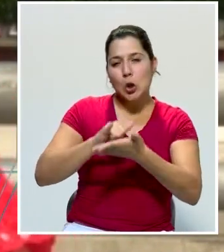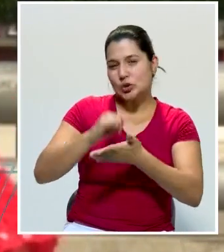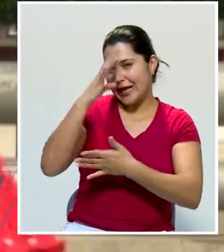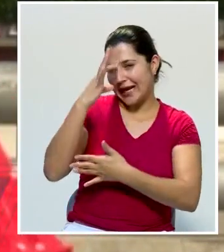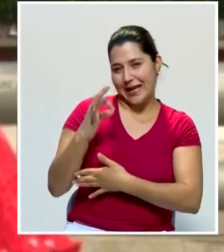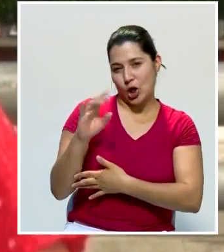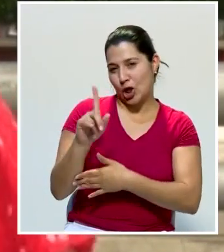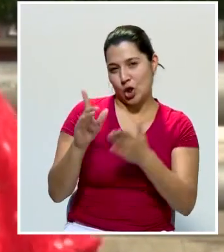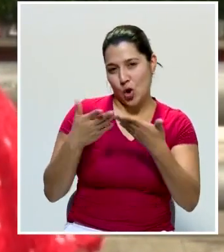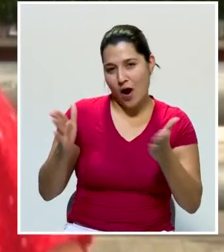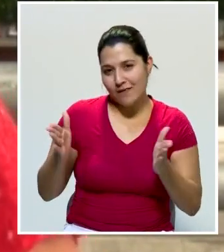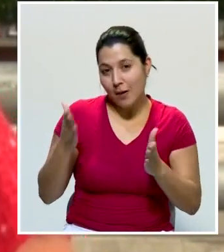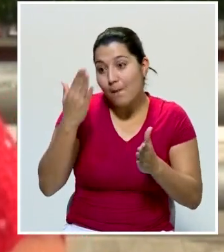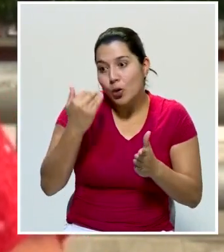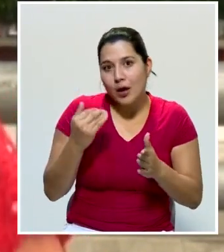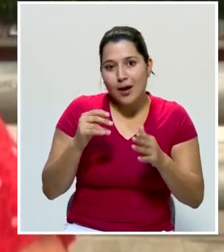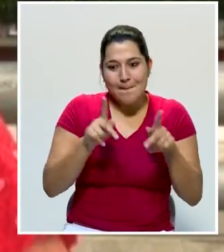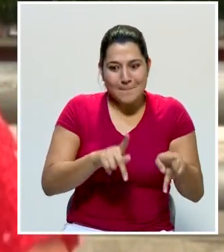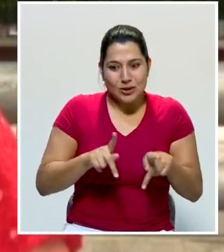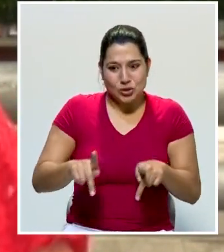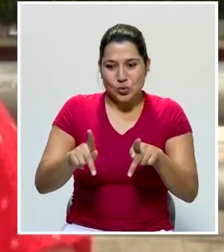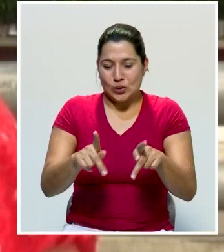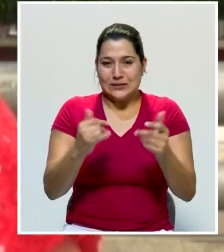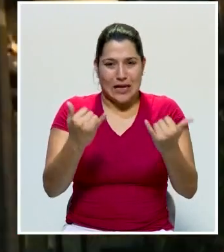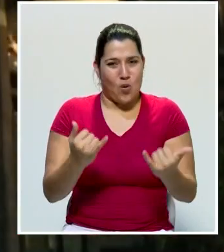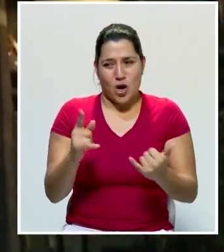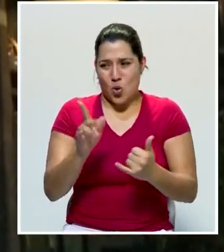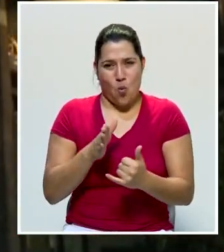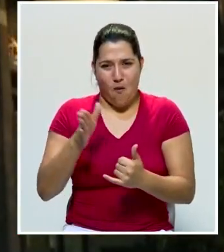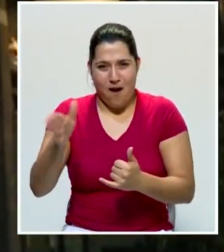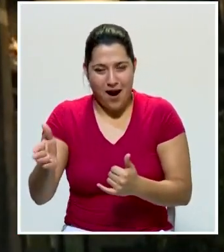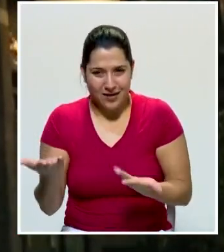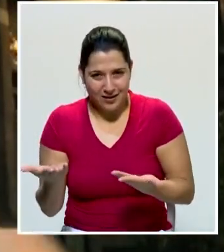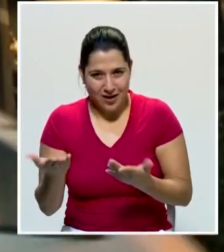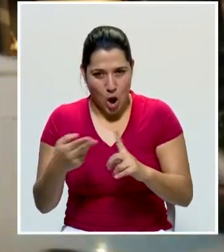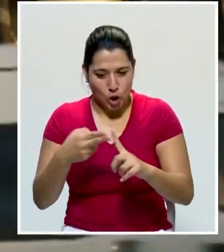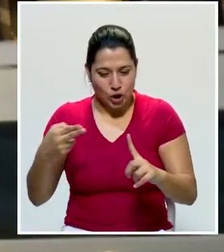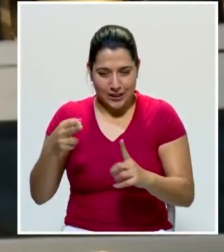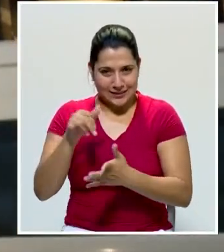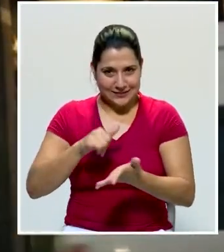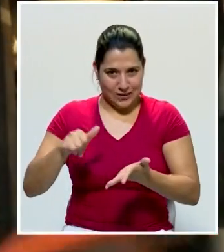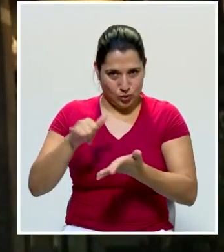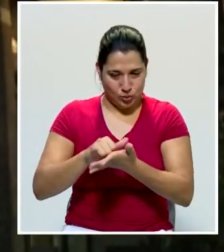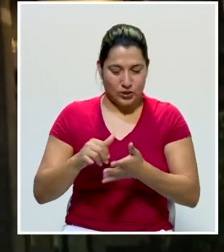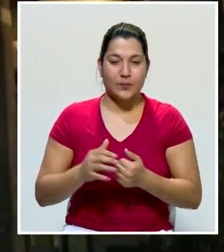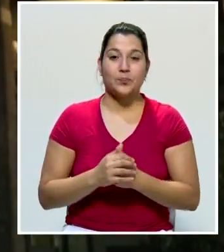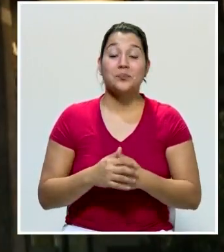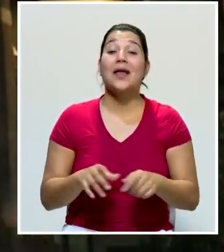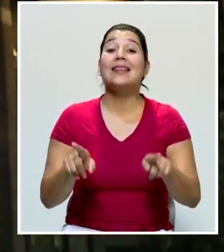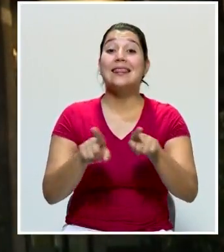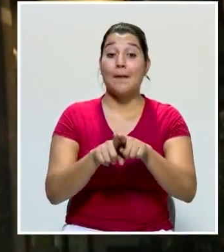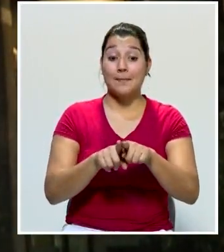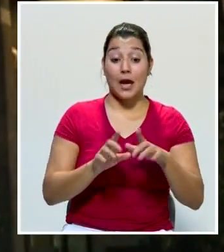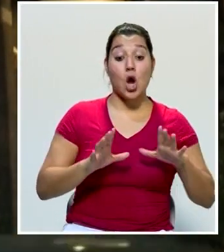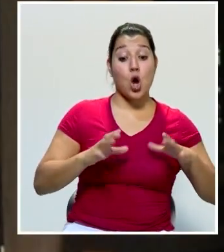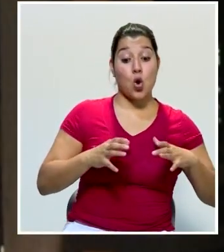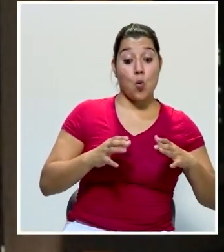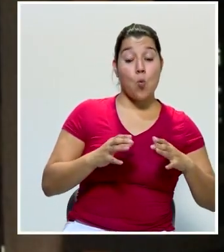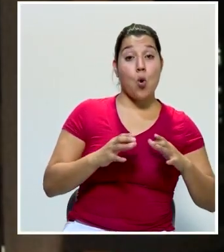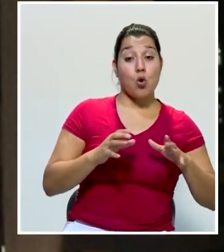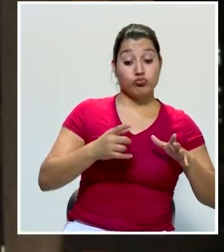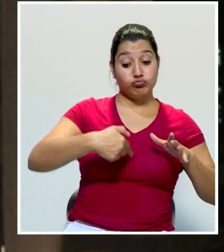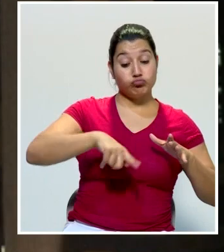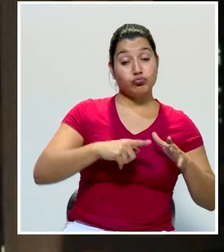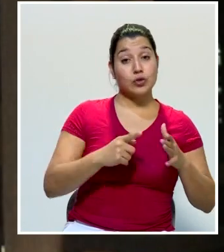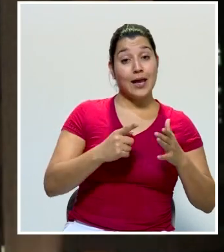ver cuántos van a poder estar abriendo. También aseguraron que la Cámara junto con el ICT elaboraron un protocolo con